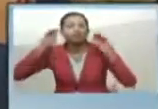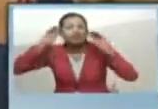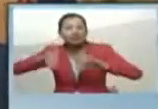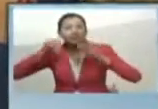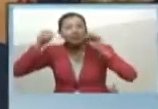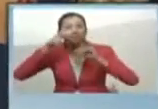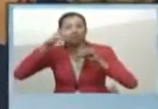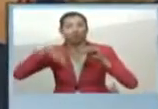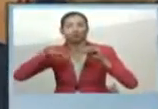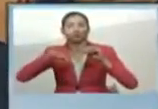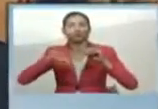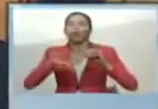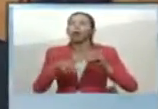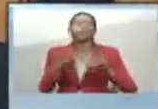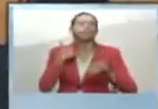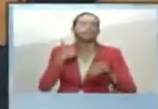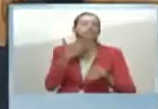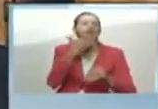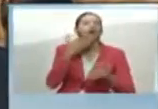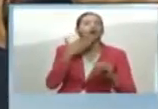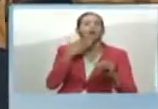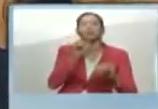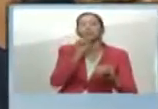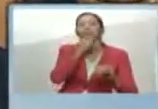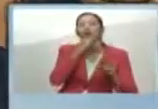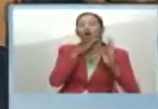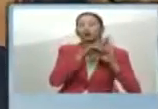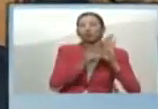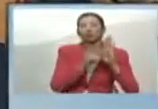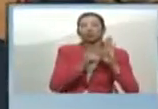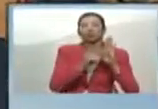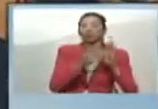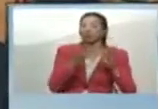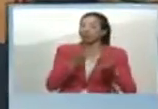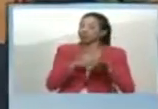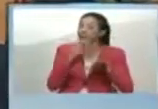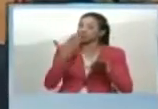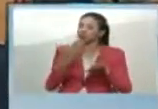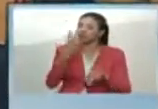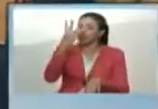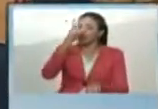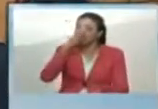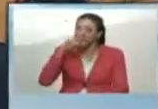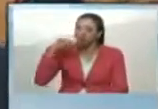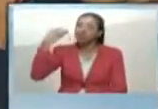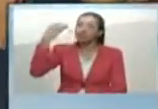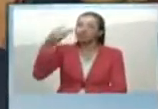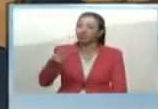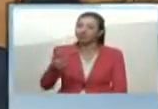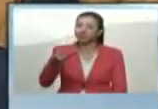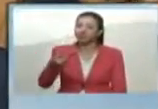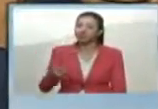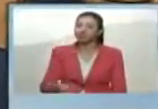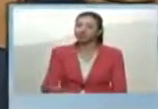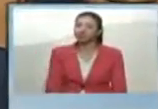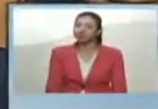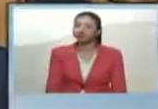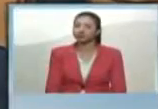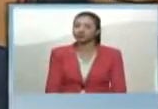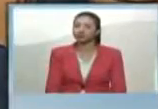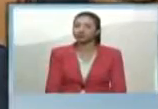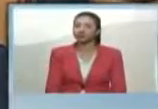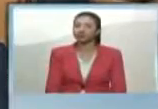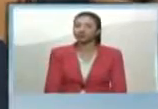se quedara con la Constitución del 61. ¿Y por qué reflexionó esto? Porque 3 años después, ya no por la vía del